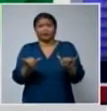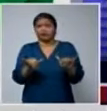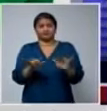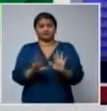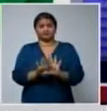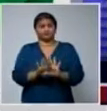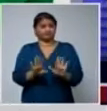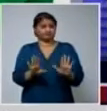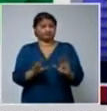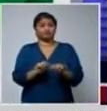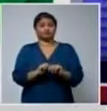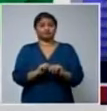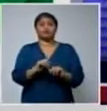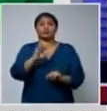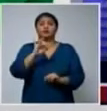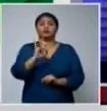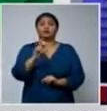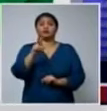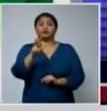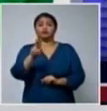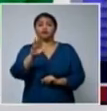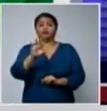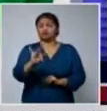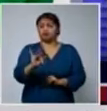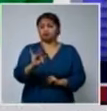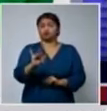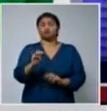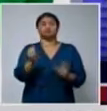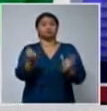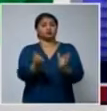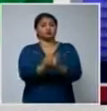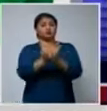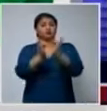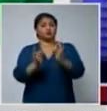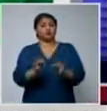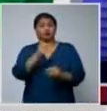los 727 pacientes diagnosticados ayer,